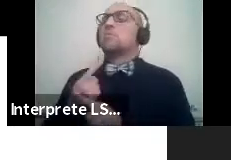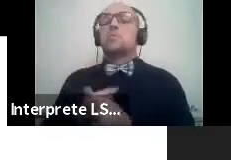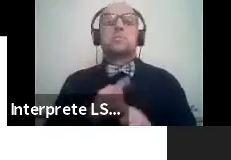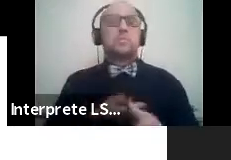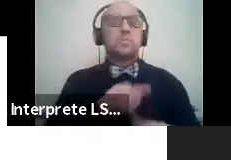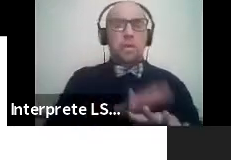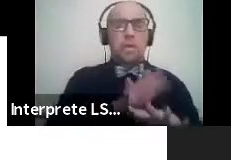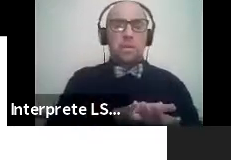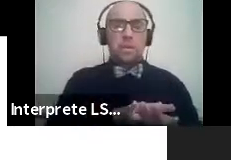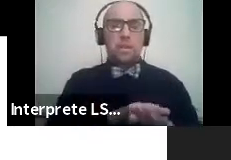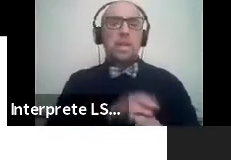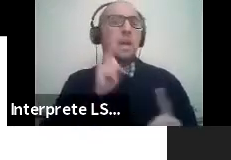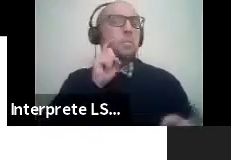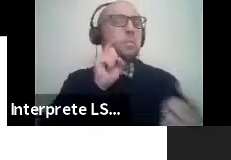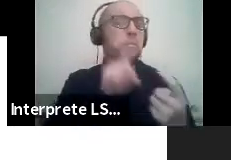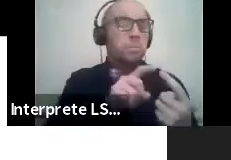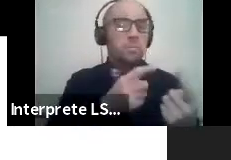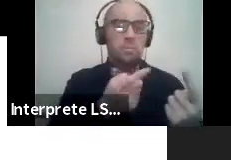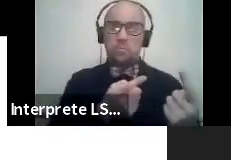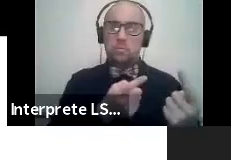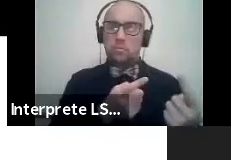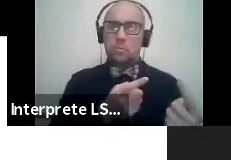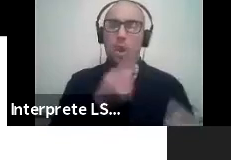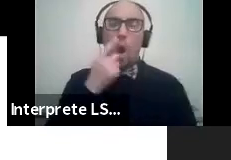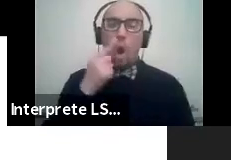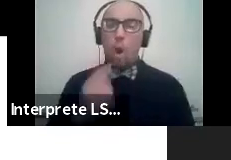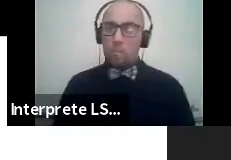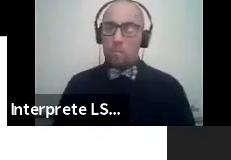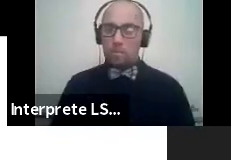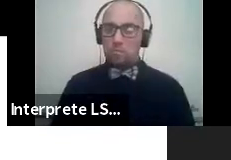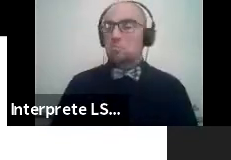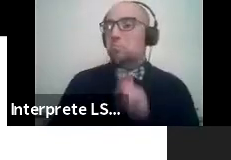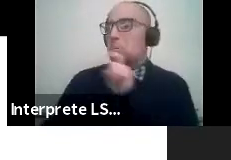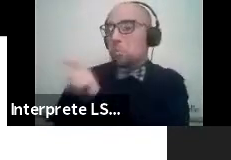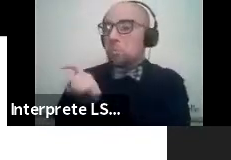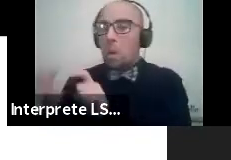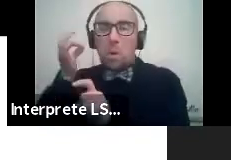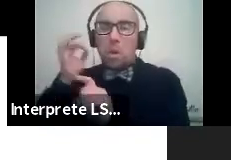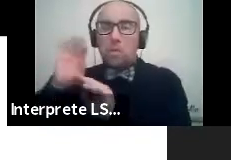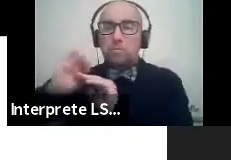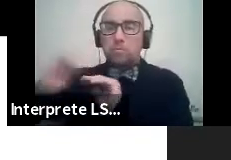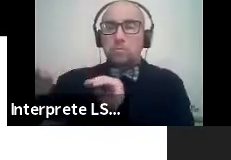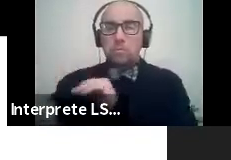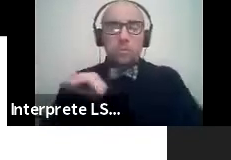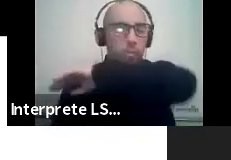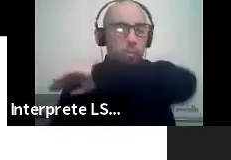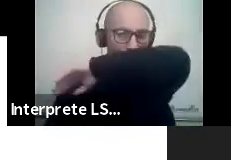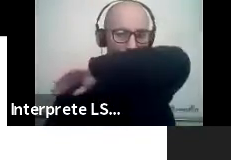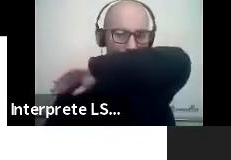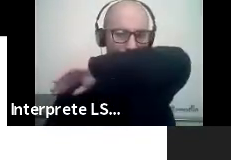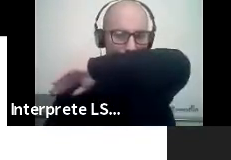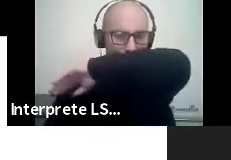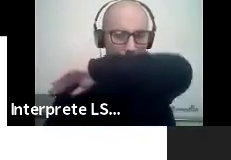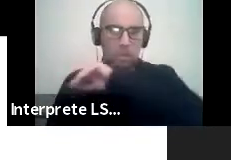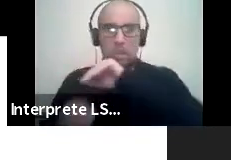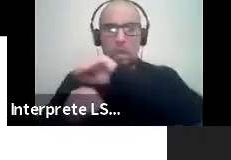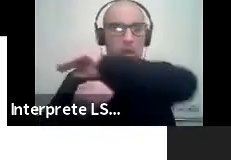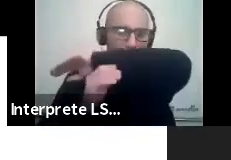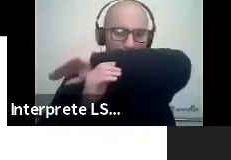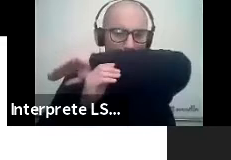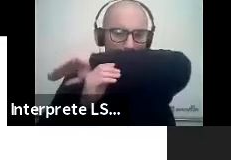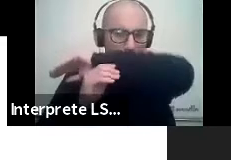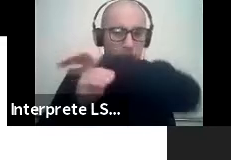matemática y sobre temas complejos de matemática con los varones que con las niñas, ¿ya? Y pareciera que lo mismo también a veces sucede en